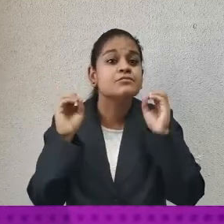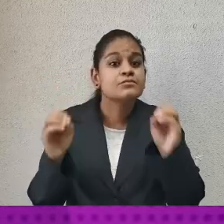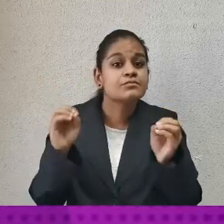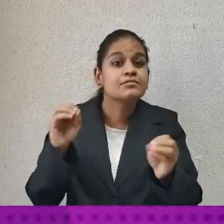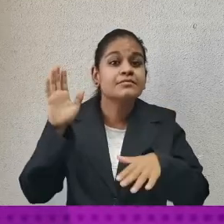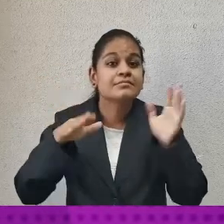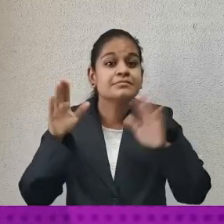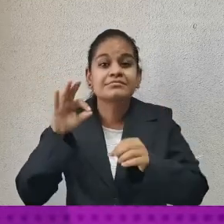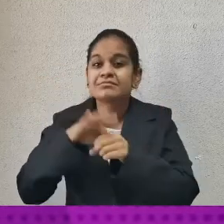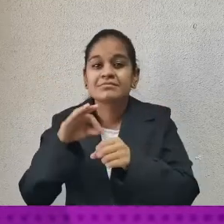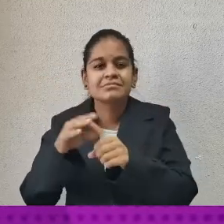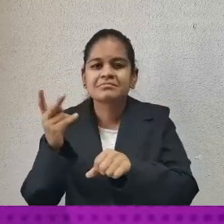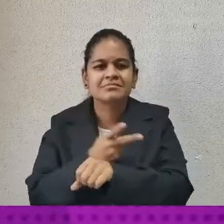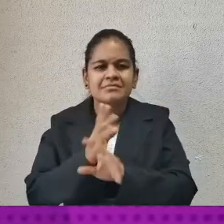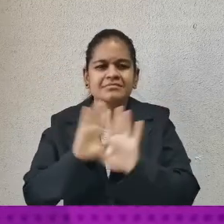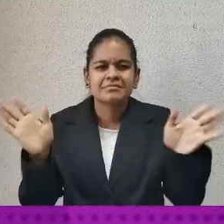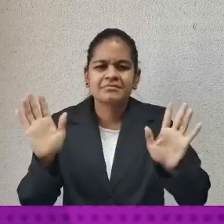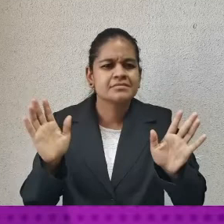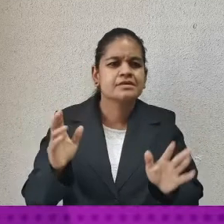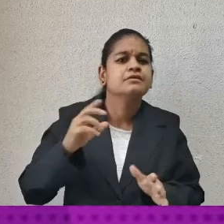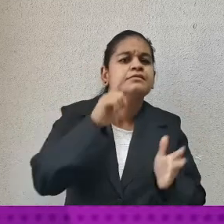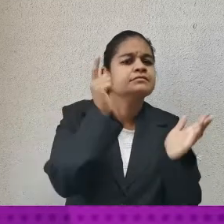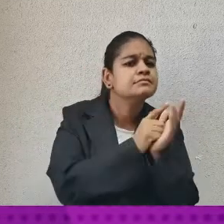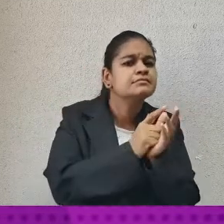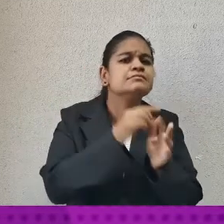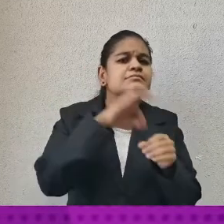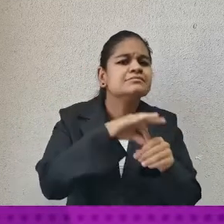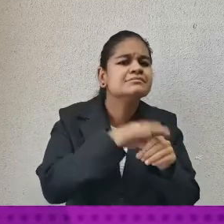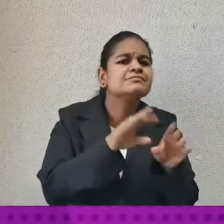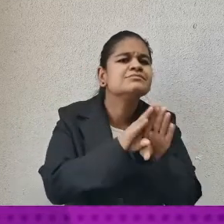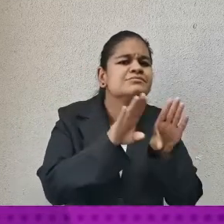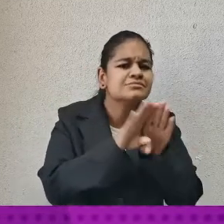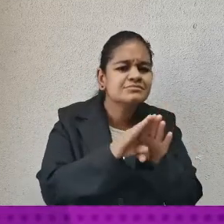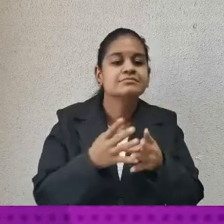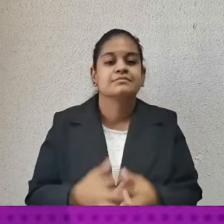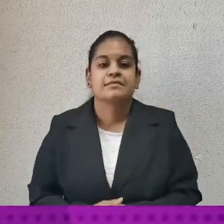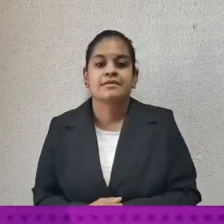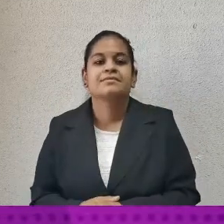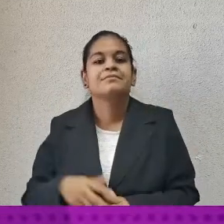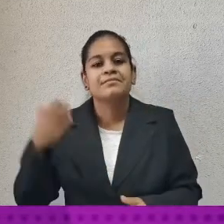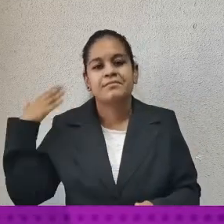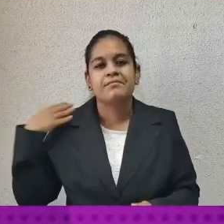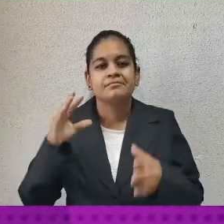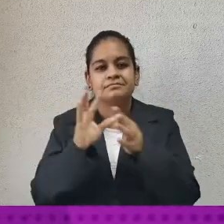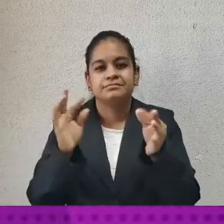proceso electoral. Platicábamos ahorita, antes de irnos a la pausa, consejero, de cómo abona a la democracia precisamente que los